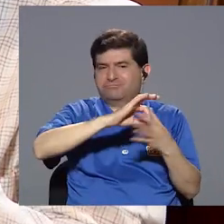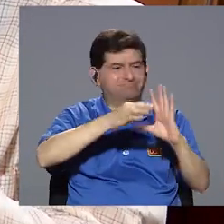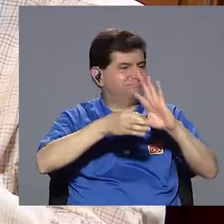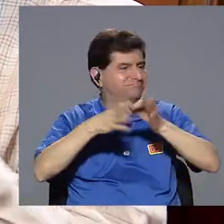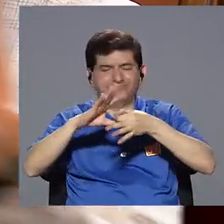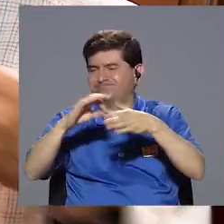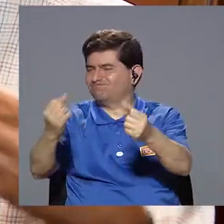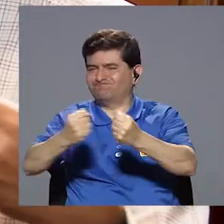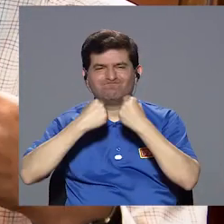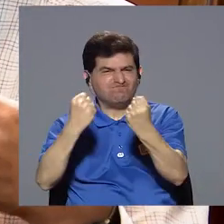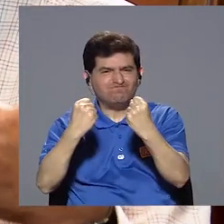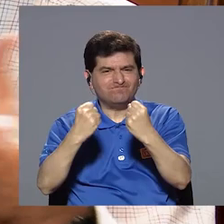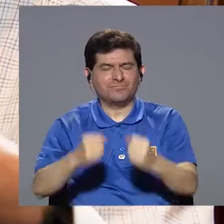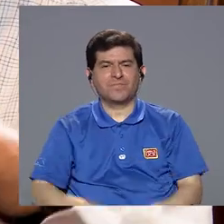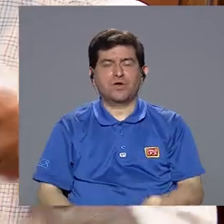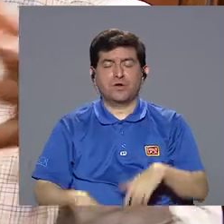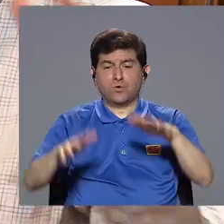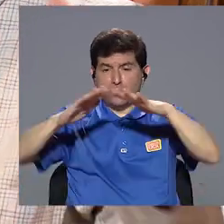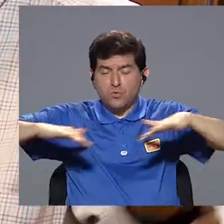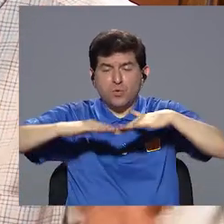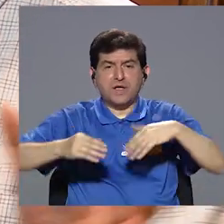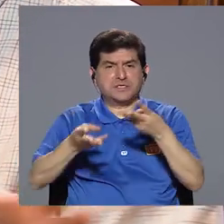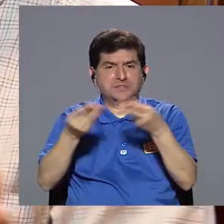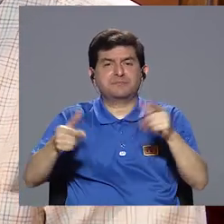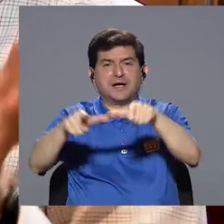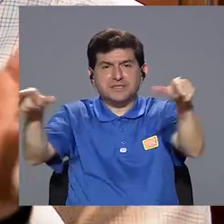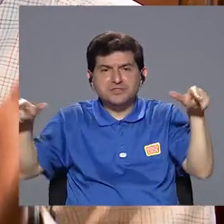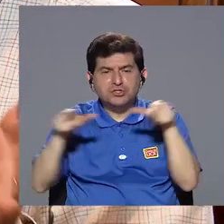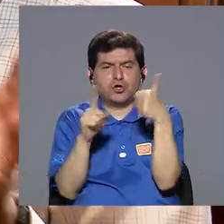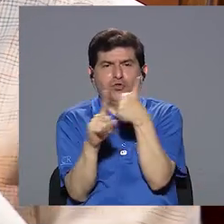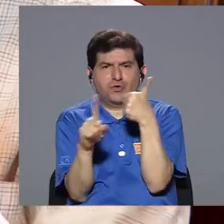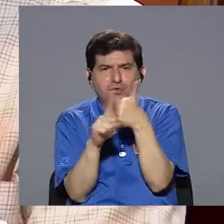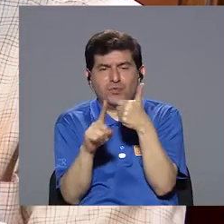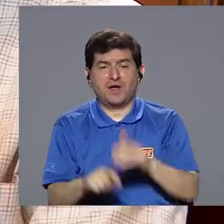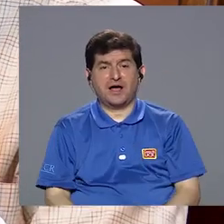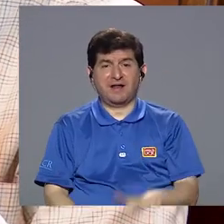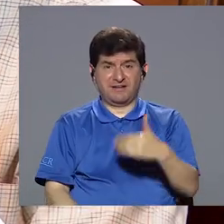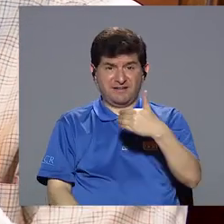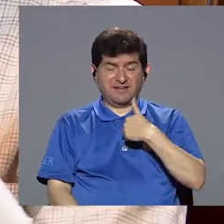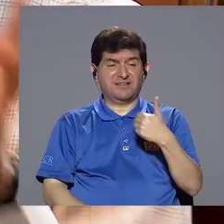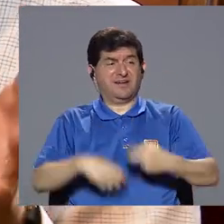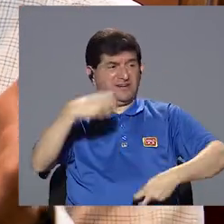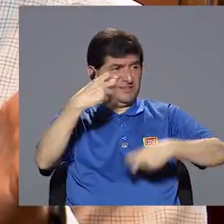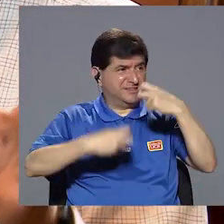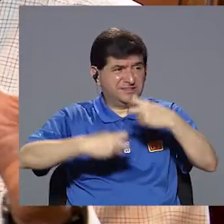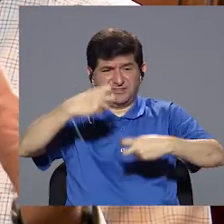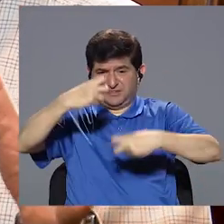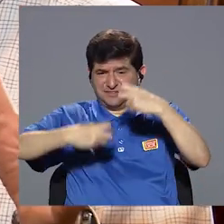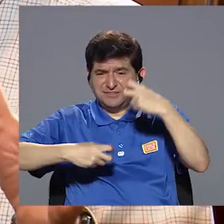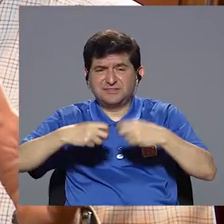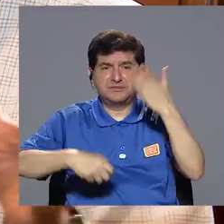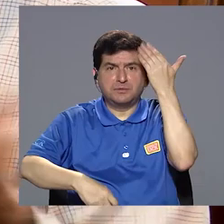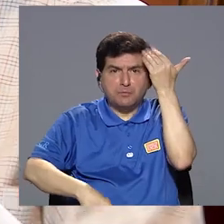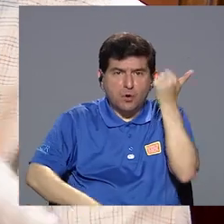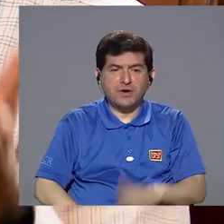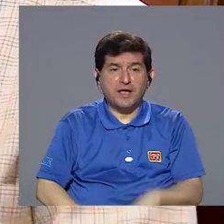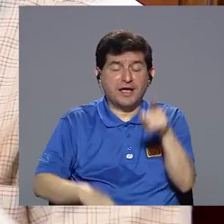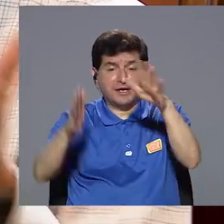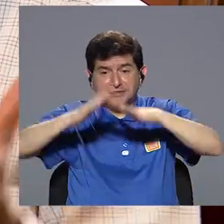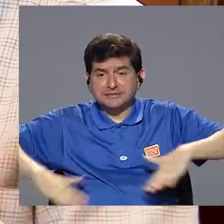que no tiene un encadenamiento muy fuerte con un universo productivo local que ha venido teniendo una serie de dificultades